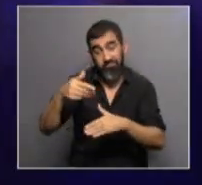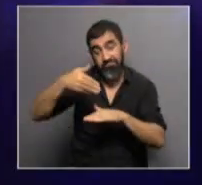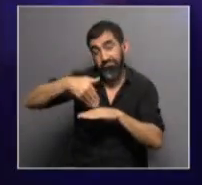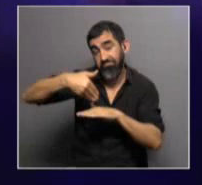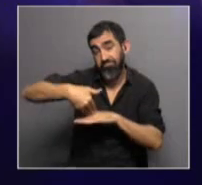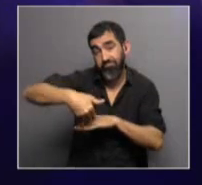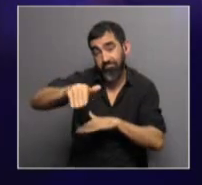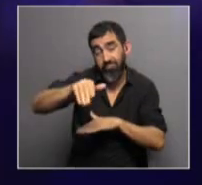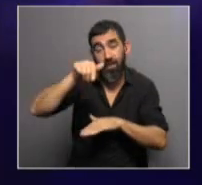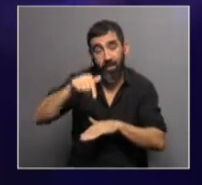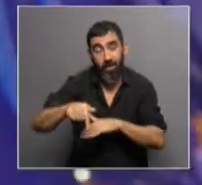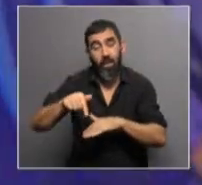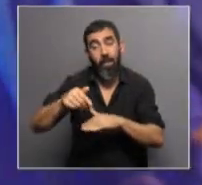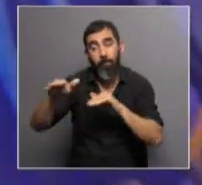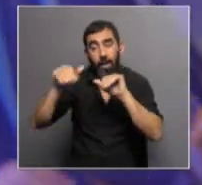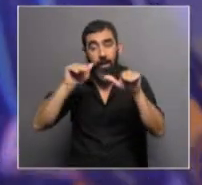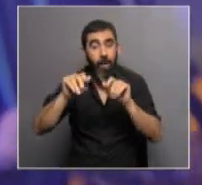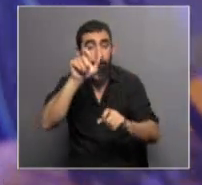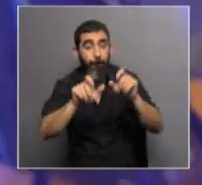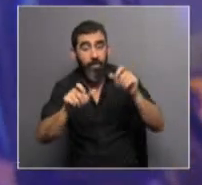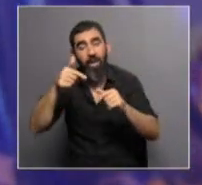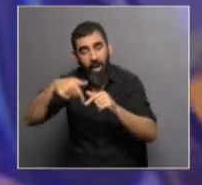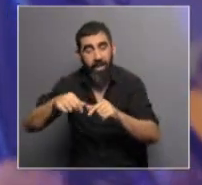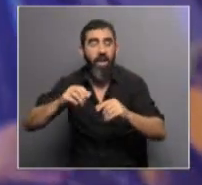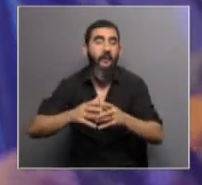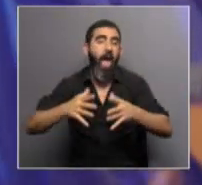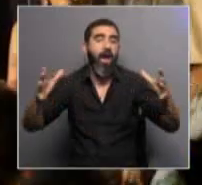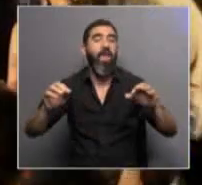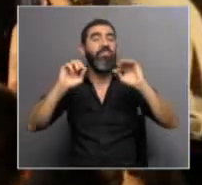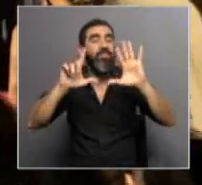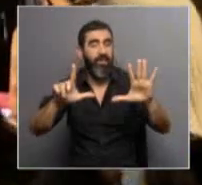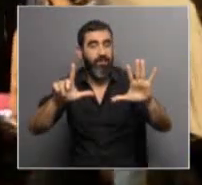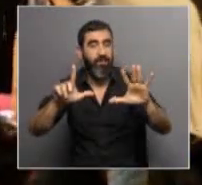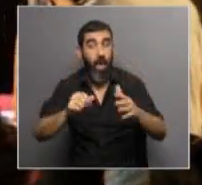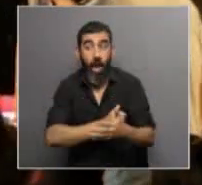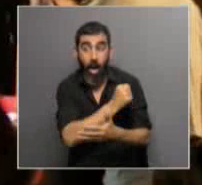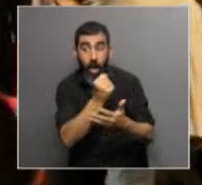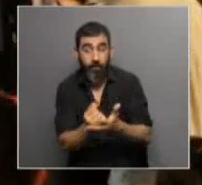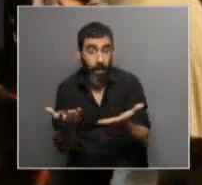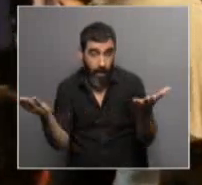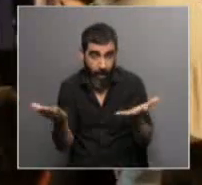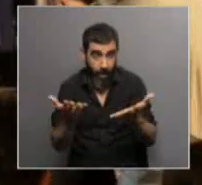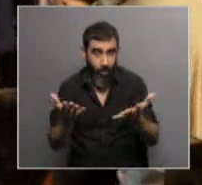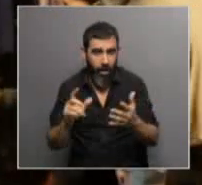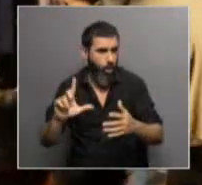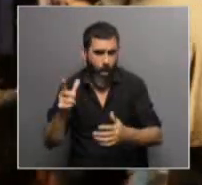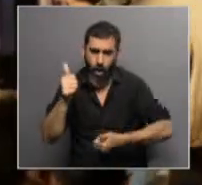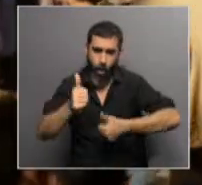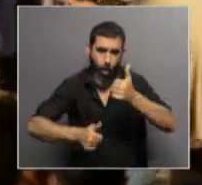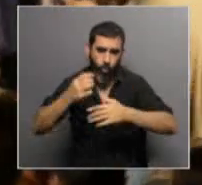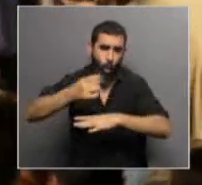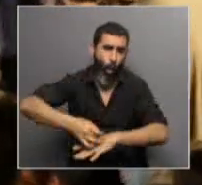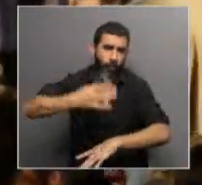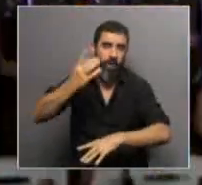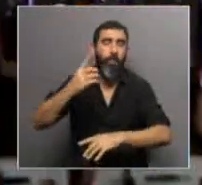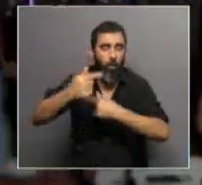de ese llamado empezamos a convocar más gente y de ahí salió la gran 7 estamos fuera el carnaval oficial pero